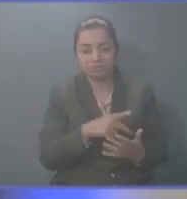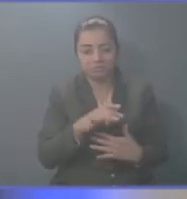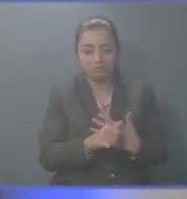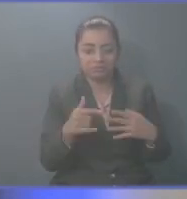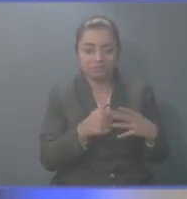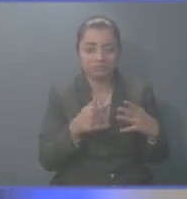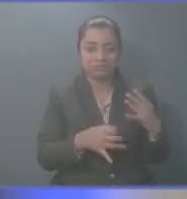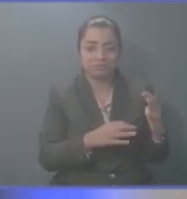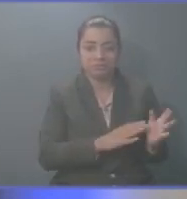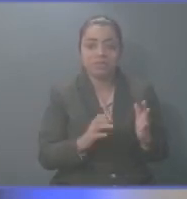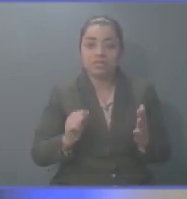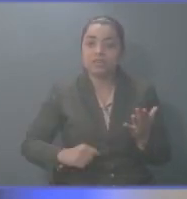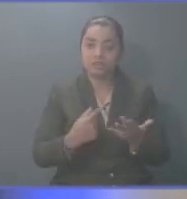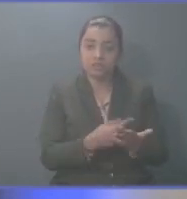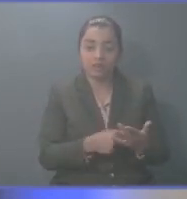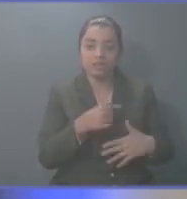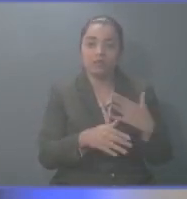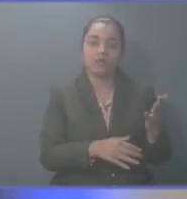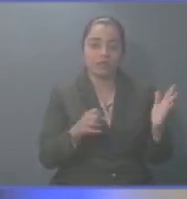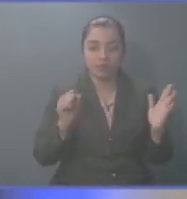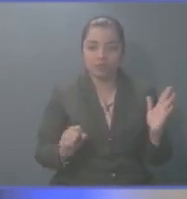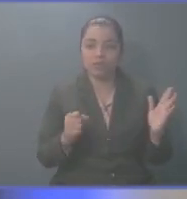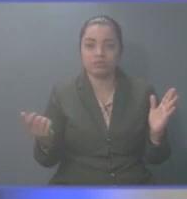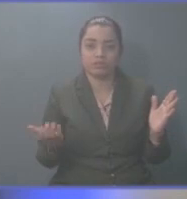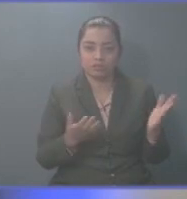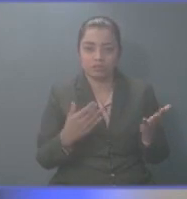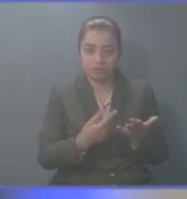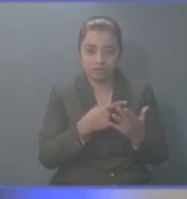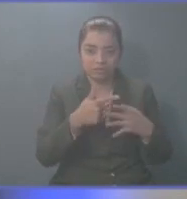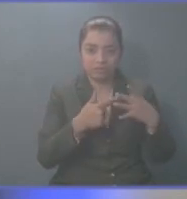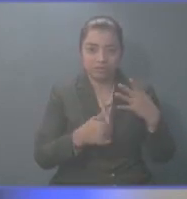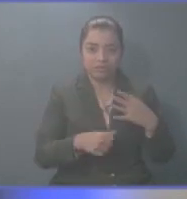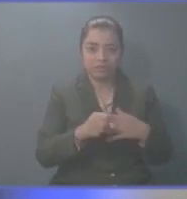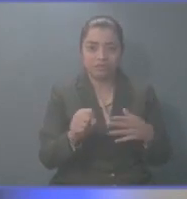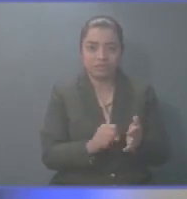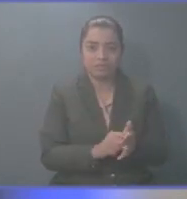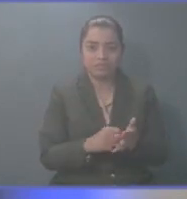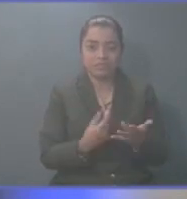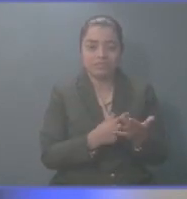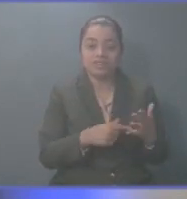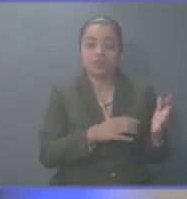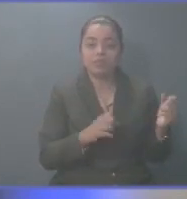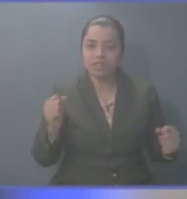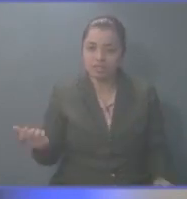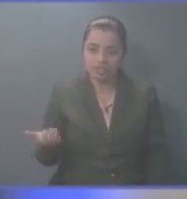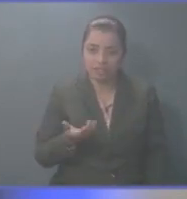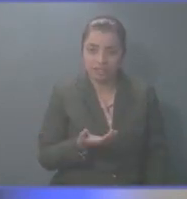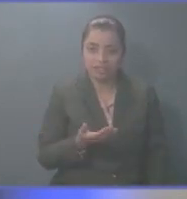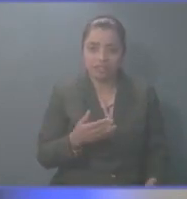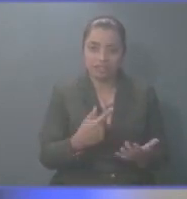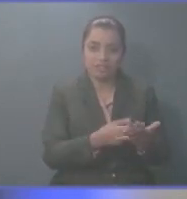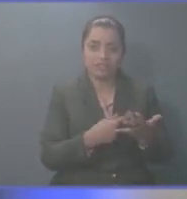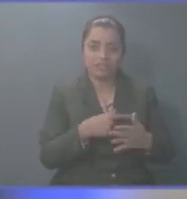de Agua, que tiene cerca de 14 años de estarse discutiendo en esta Asamblea Legislativa, y que por una u otra circunstancia no se ha podido